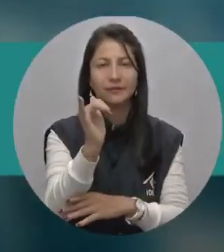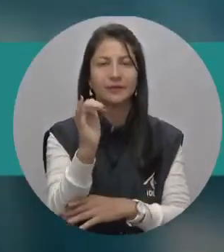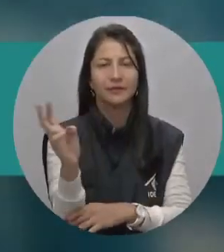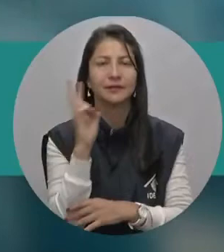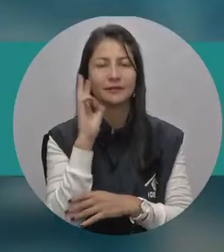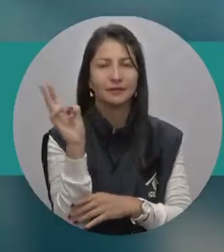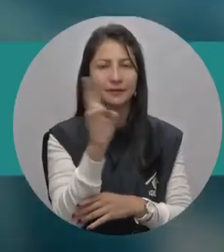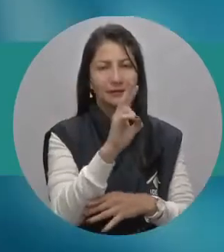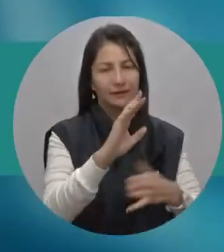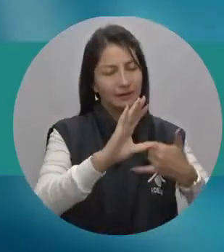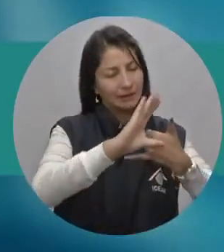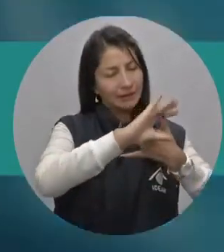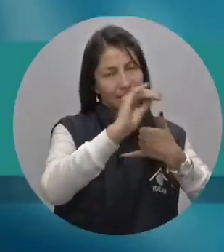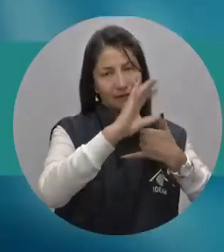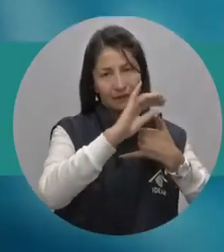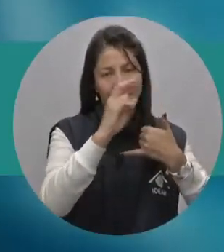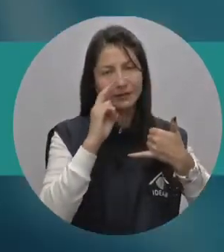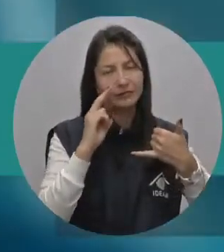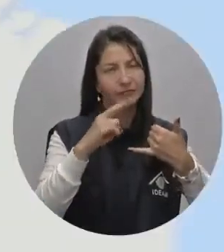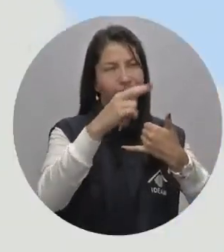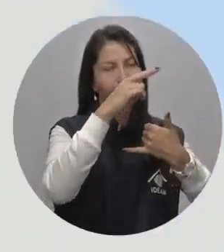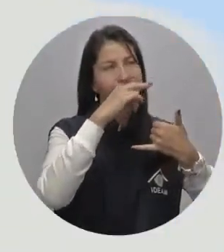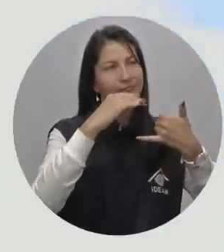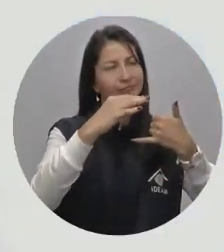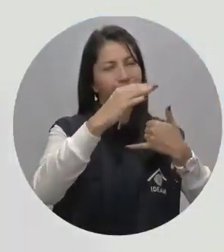Pronóstico del tiempo para la tarde del jueves.